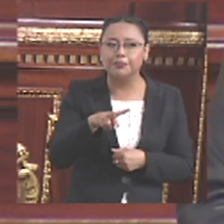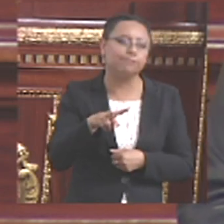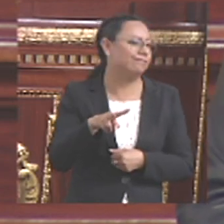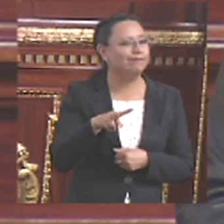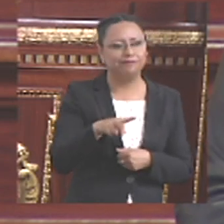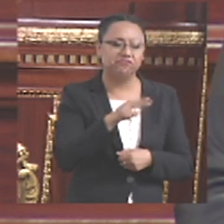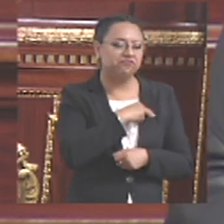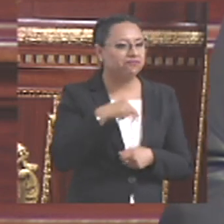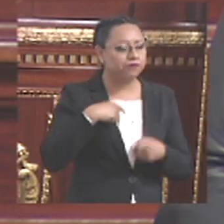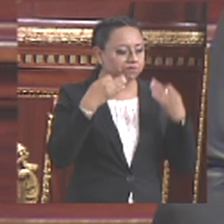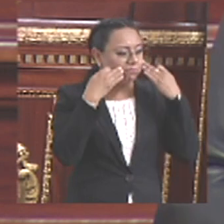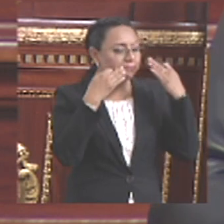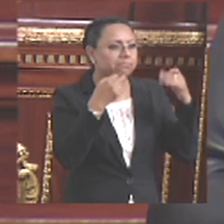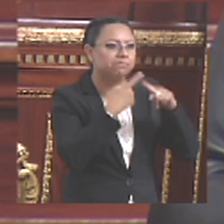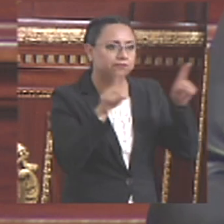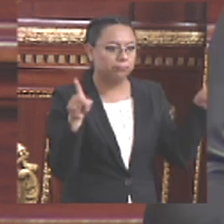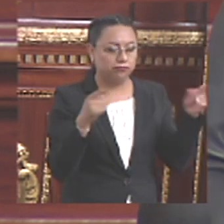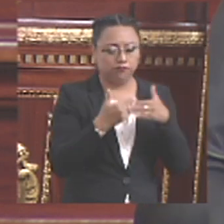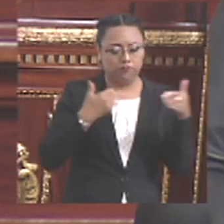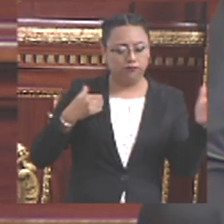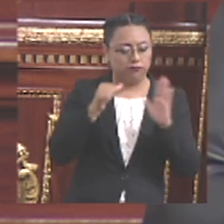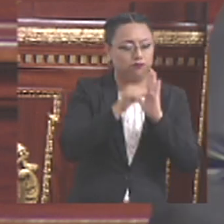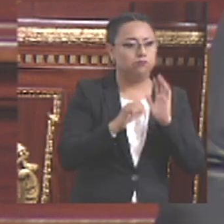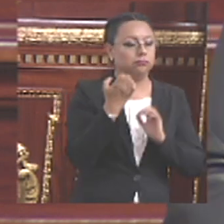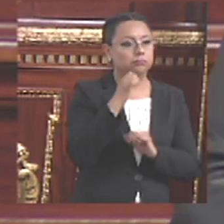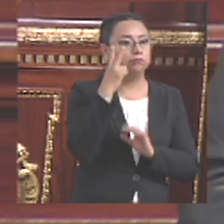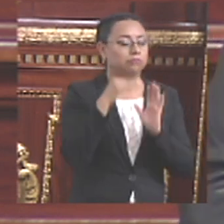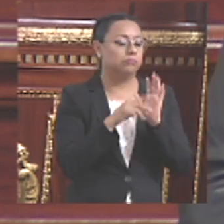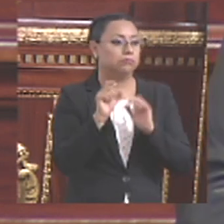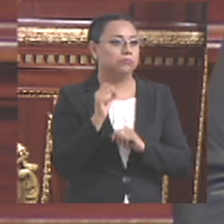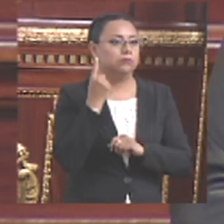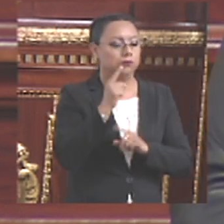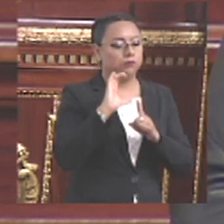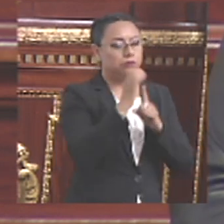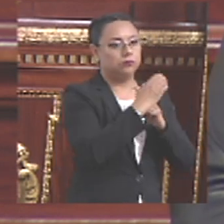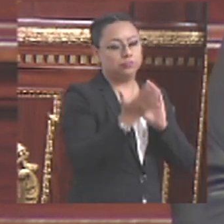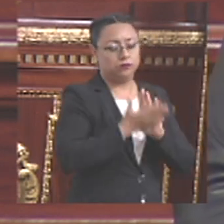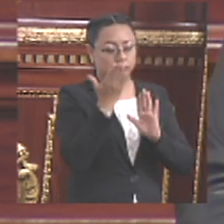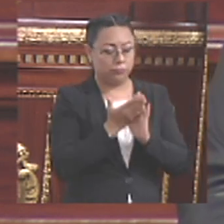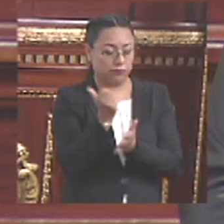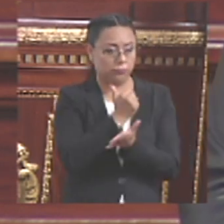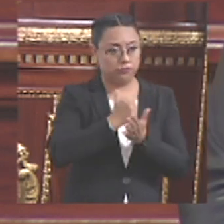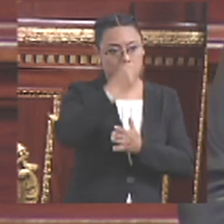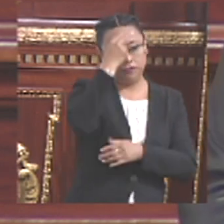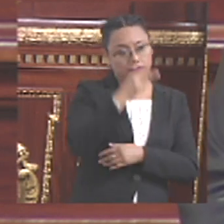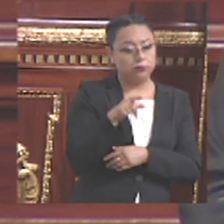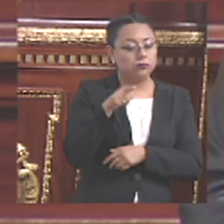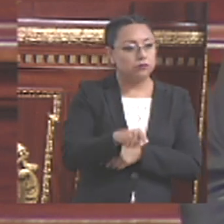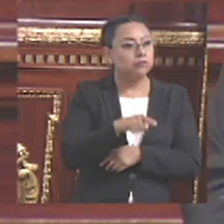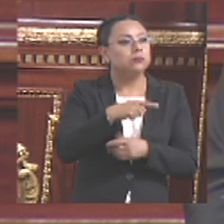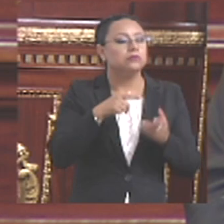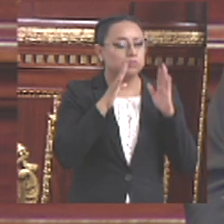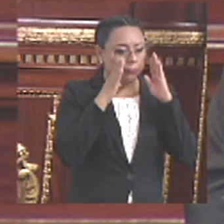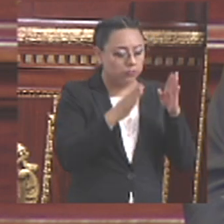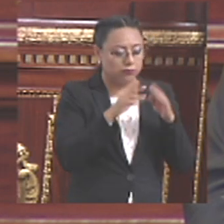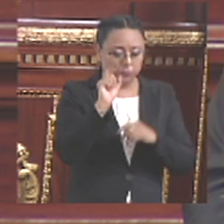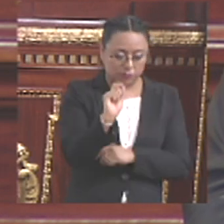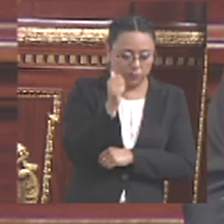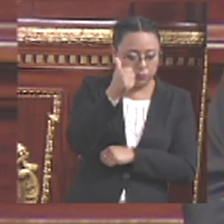lo contrario. En enero del 2021, la Comisión de la Reconstrucción de la Ciudad de México contemplaba la atención de